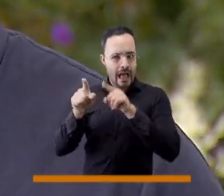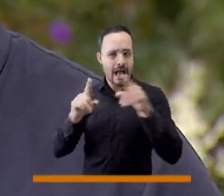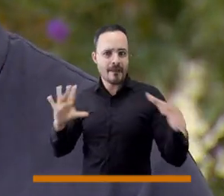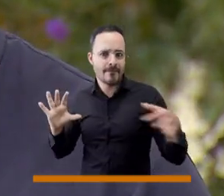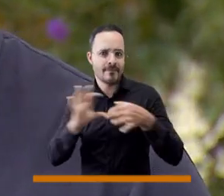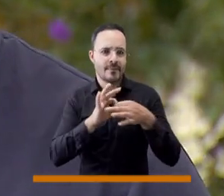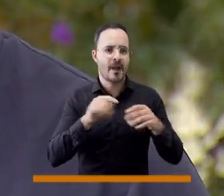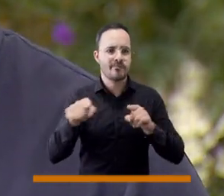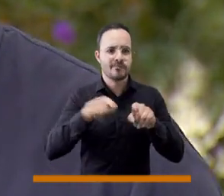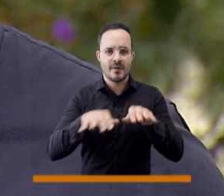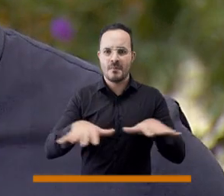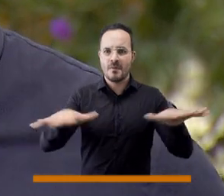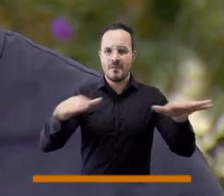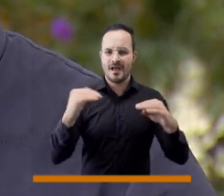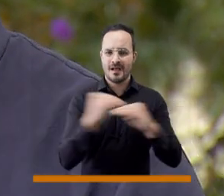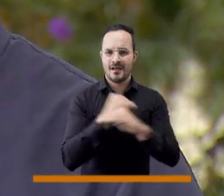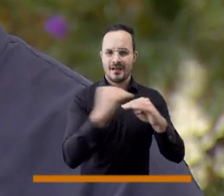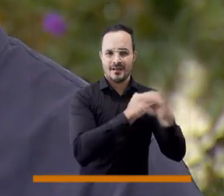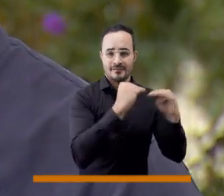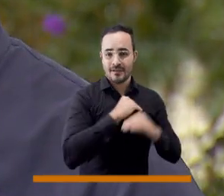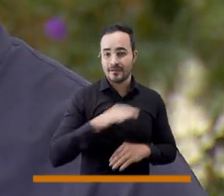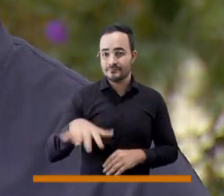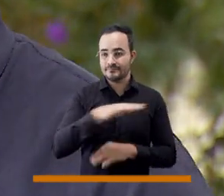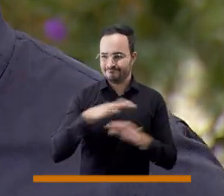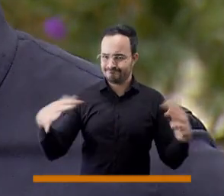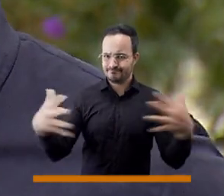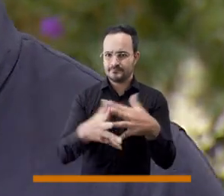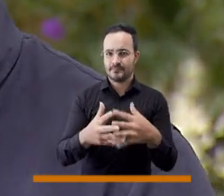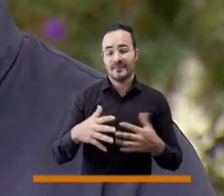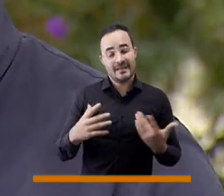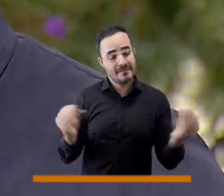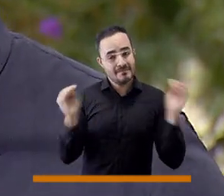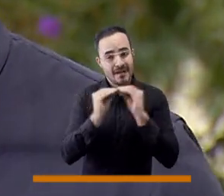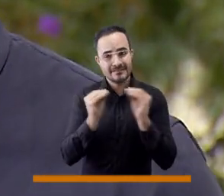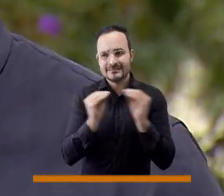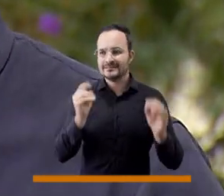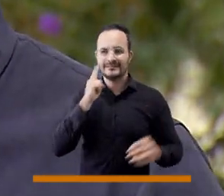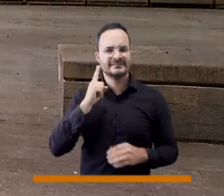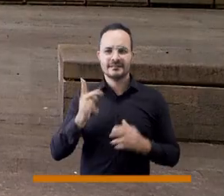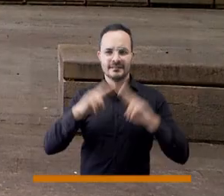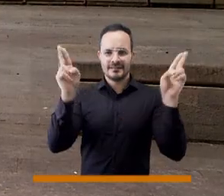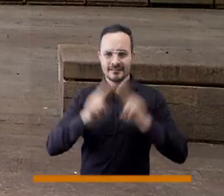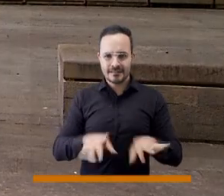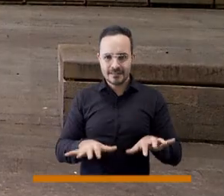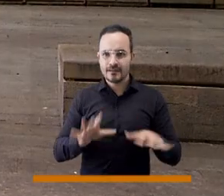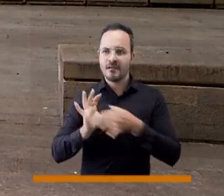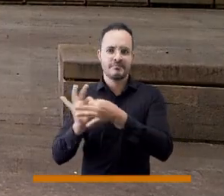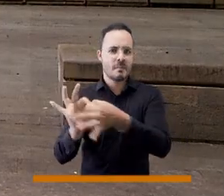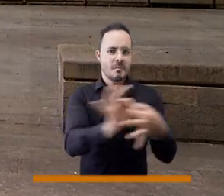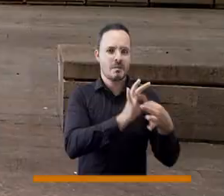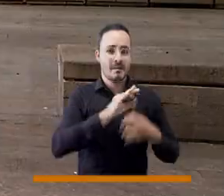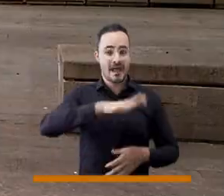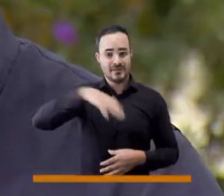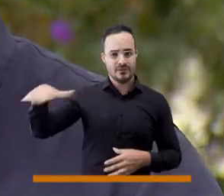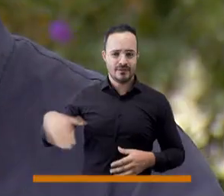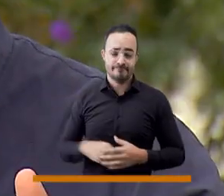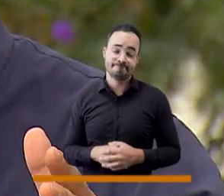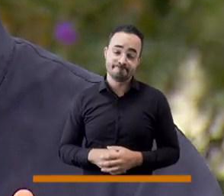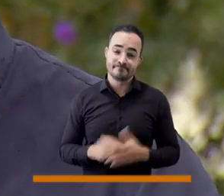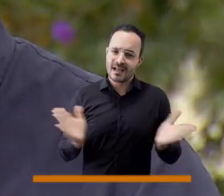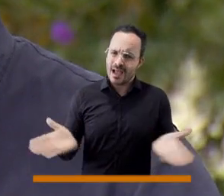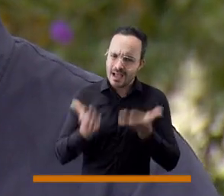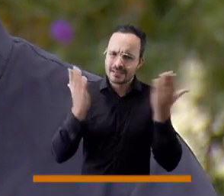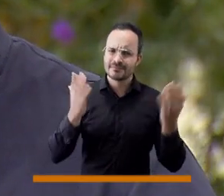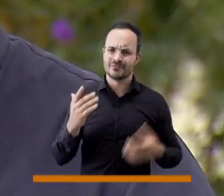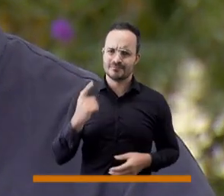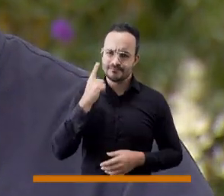con los circuitos viales, y una apuesta muy significativa por la conectividad de todo el departamento. Así que ánimo a